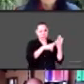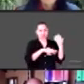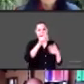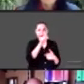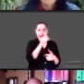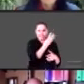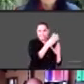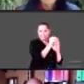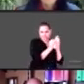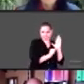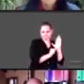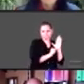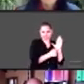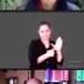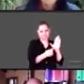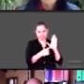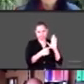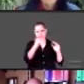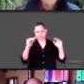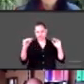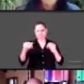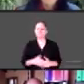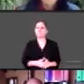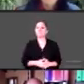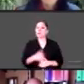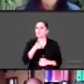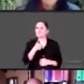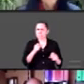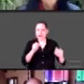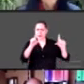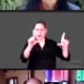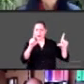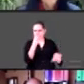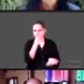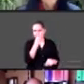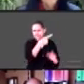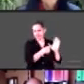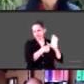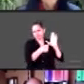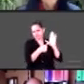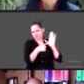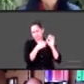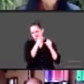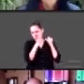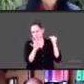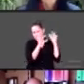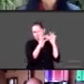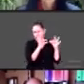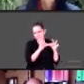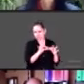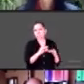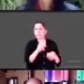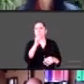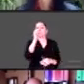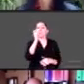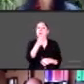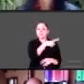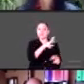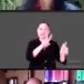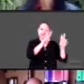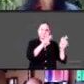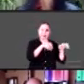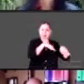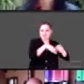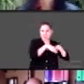Y voy a dejar esta lámina, pero me parece también muy reveladora en este mismo tema de pobreza laboral, es decir,